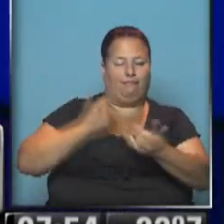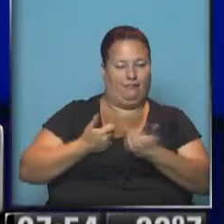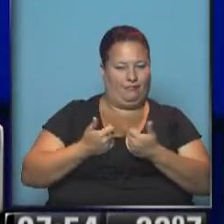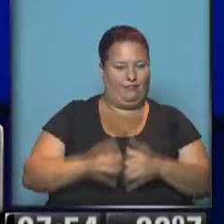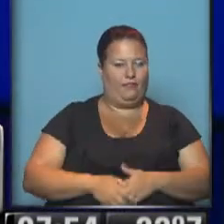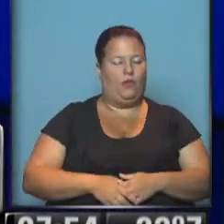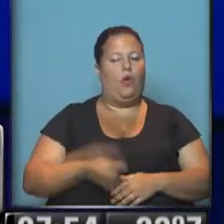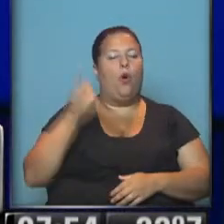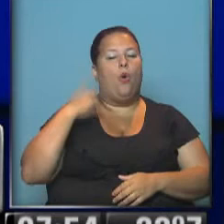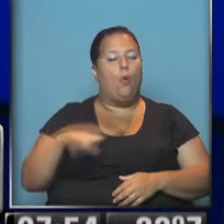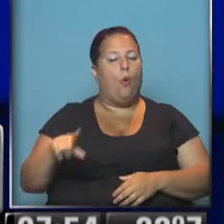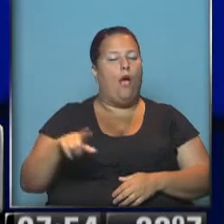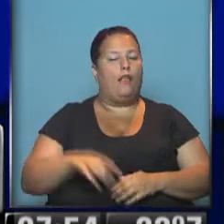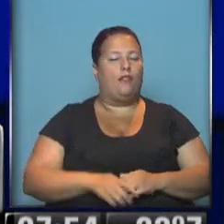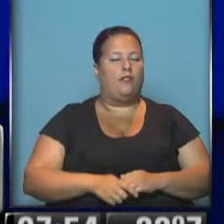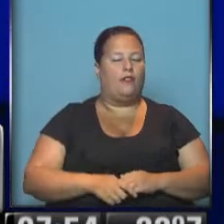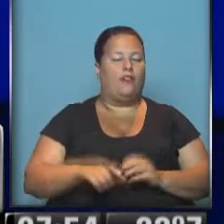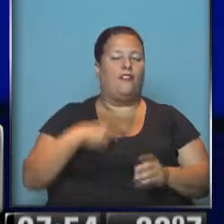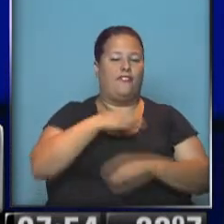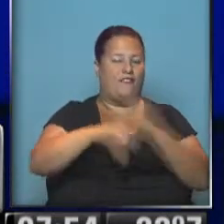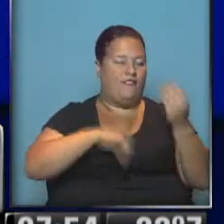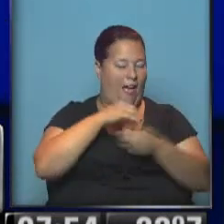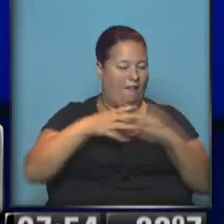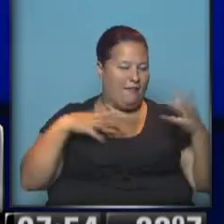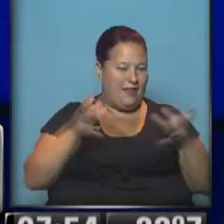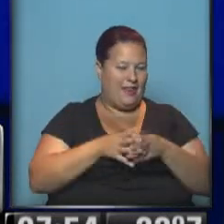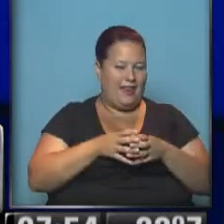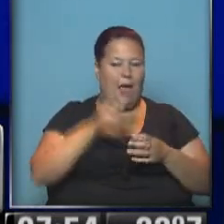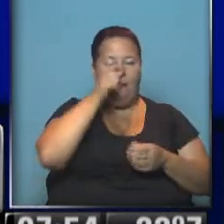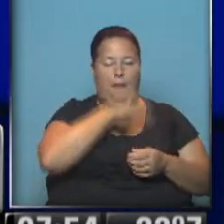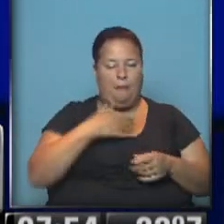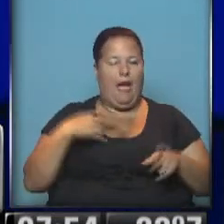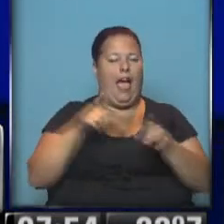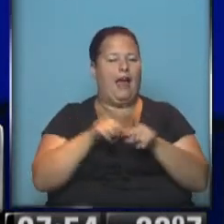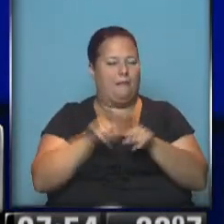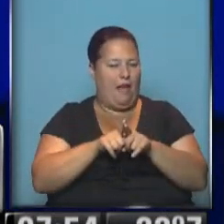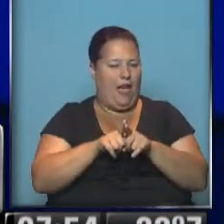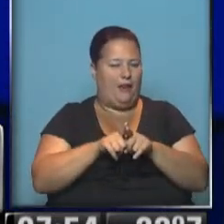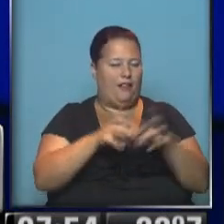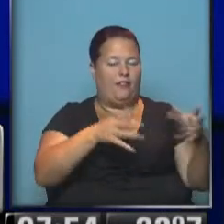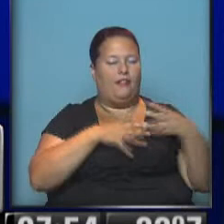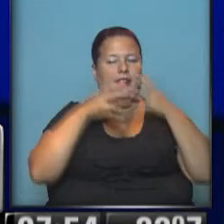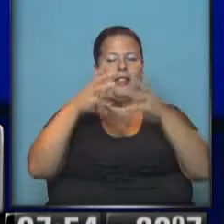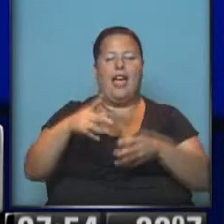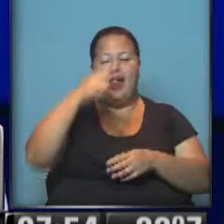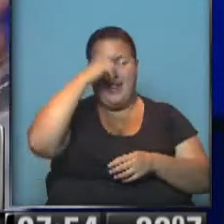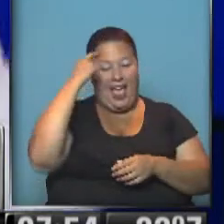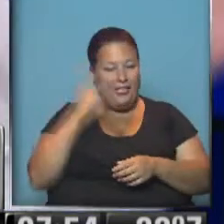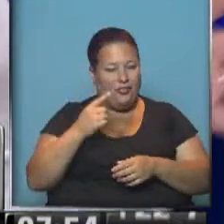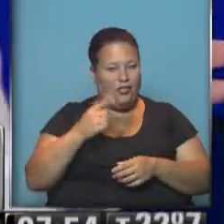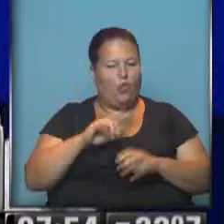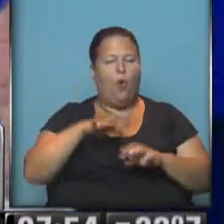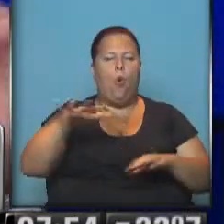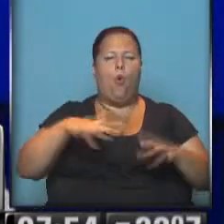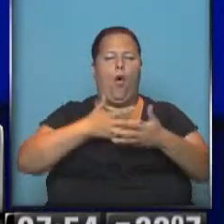Ya cuando vamos con la familia, los padres y el hermano a la Nación, nos llevan a un